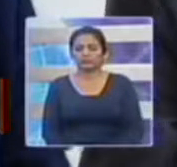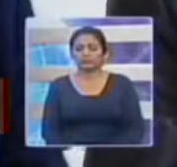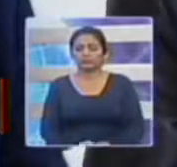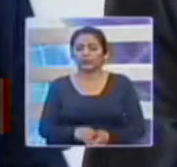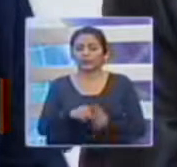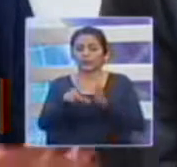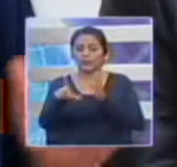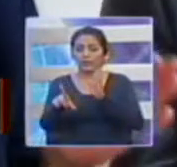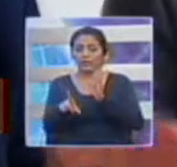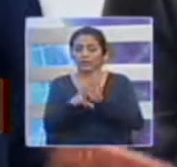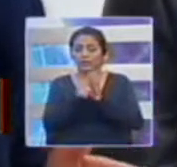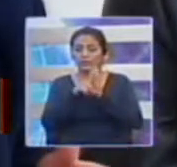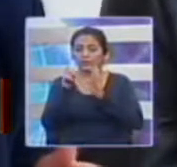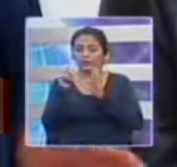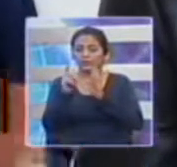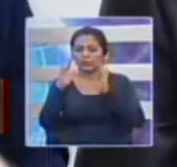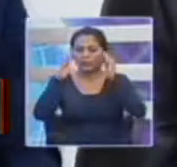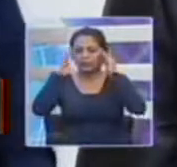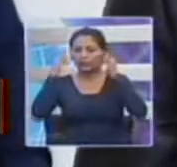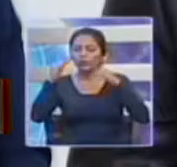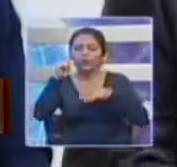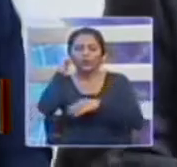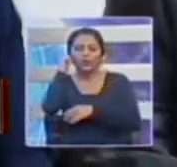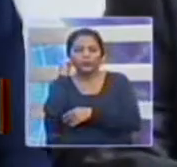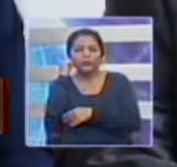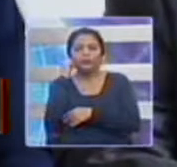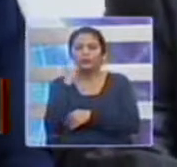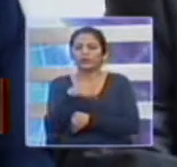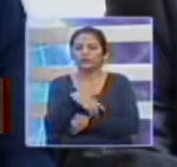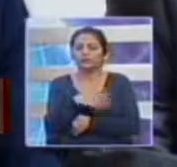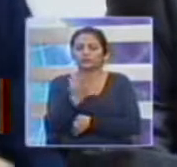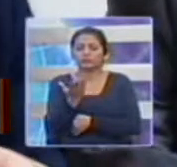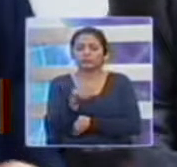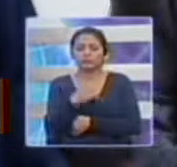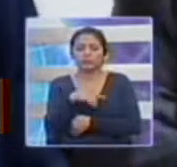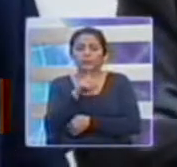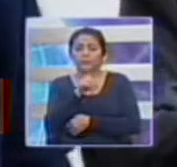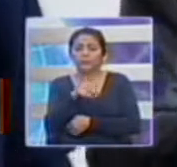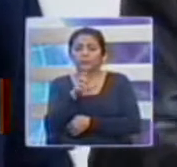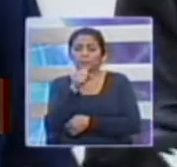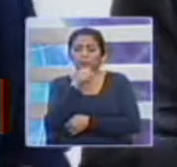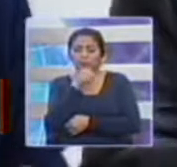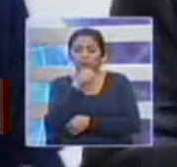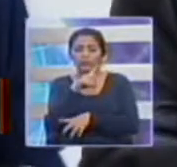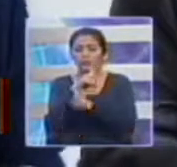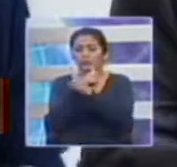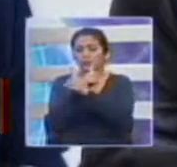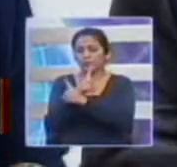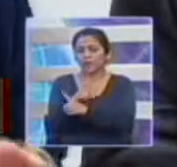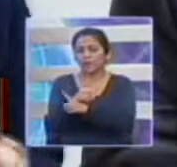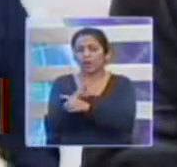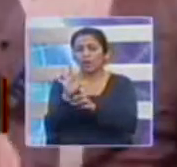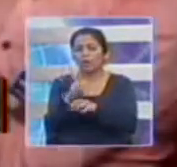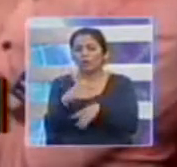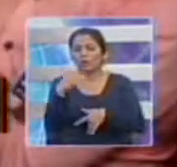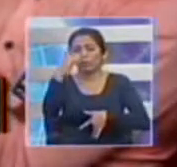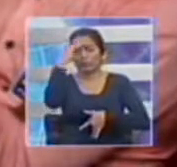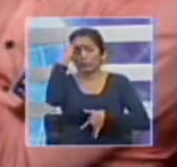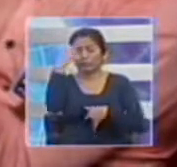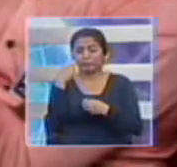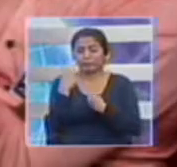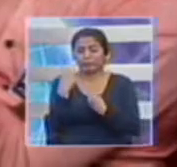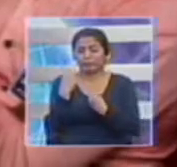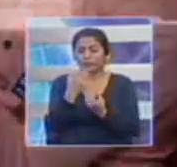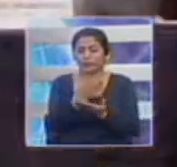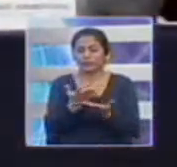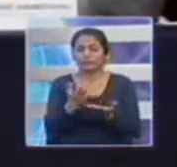salud de la niñez, del adulto mayor, de las personas con discapacidad, de las personas con enfermedades catastróficas. Dijo que la idea es